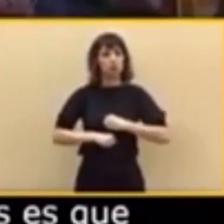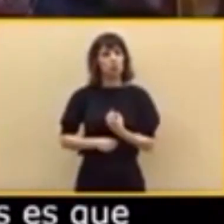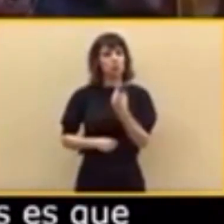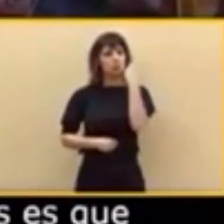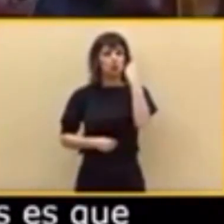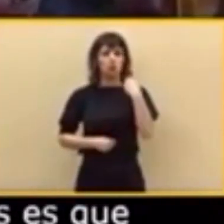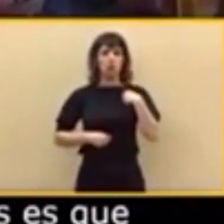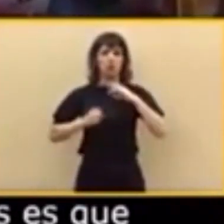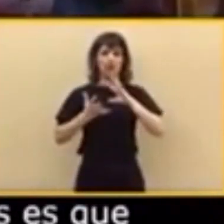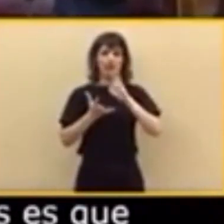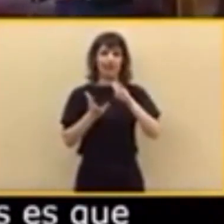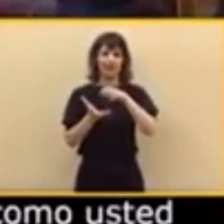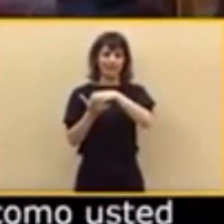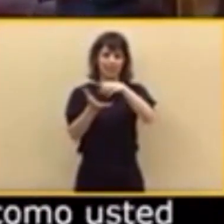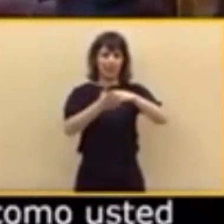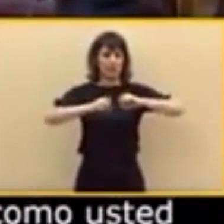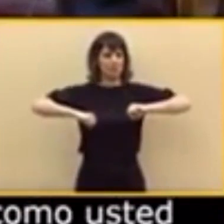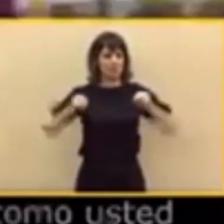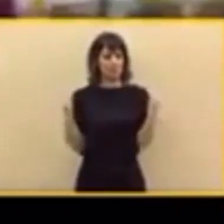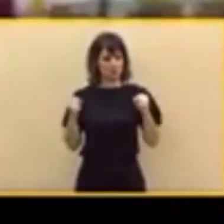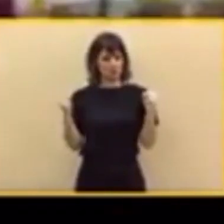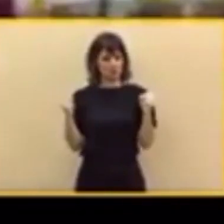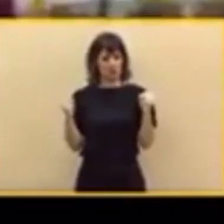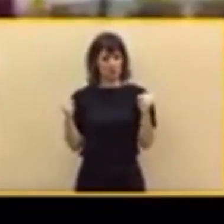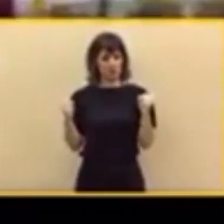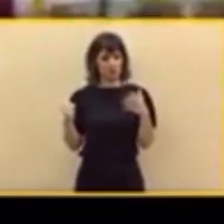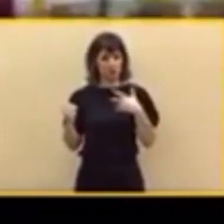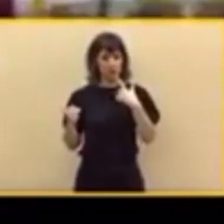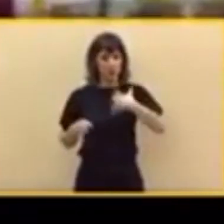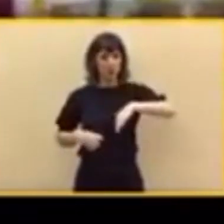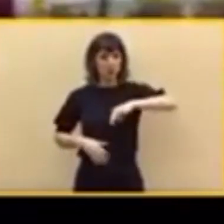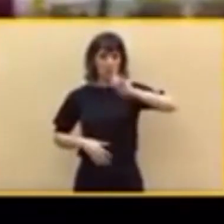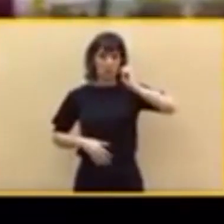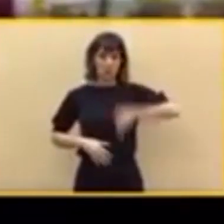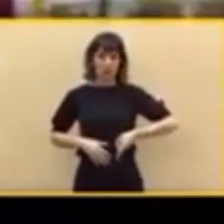residencias de mayores, es decir, el único que manda en este tema.